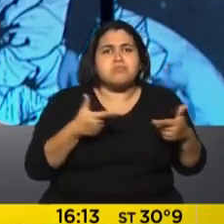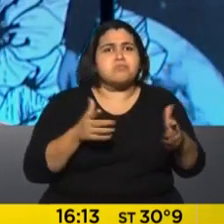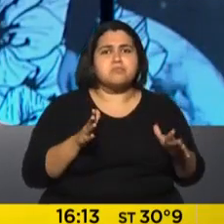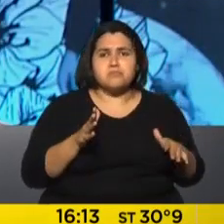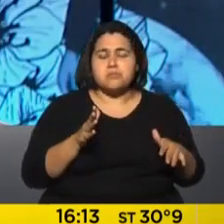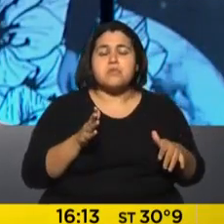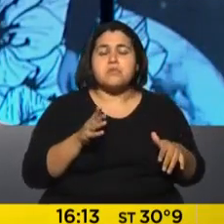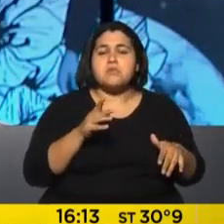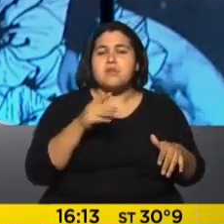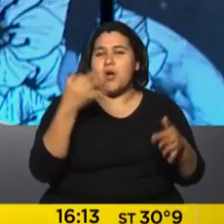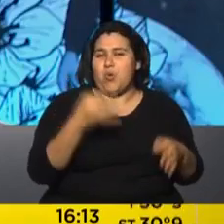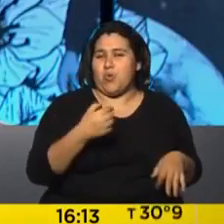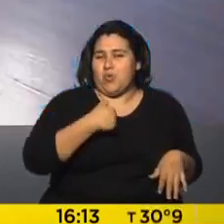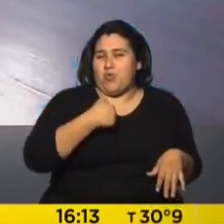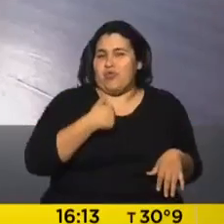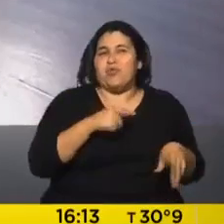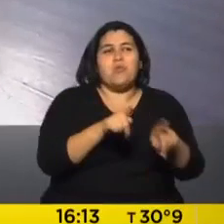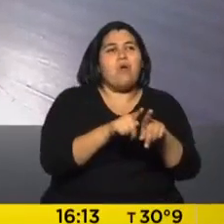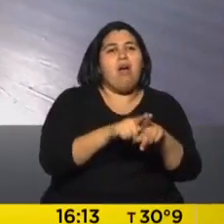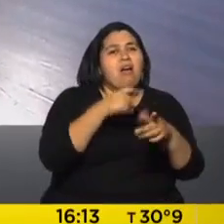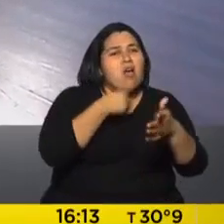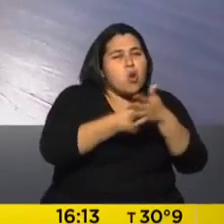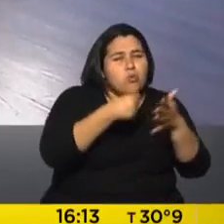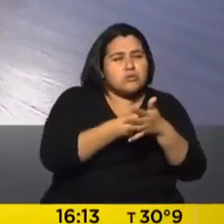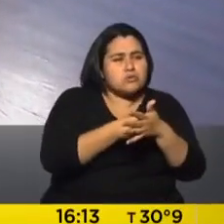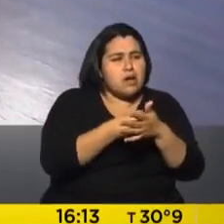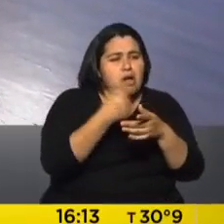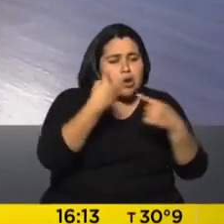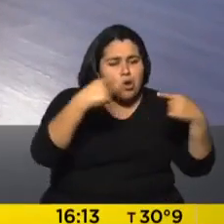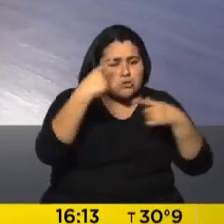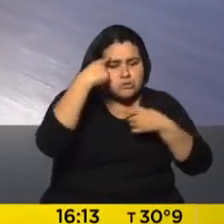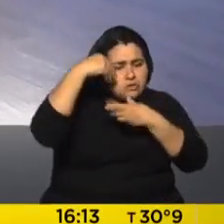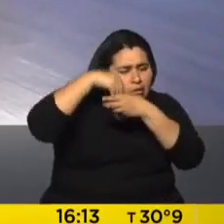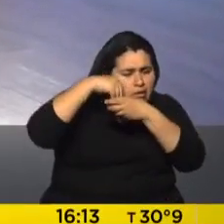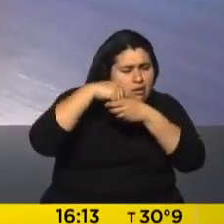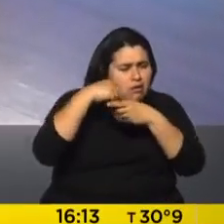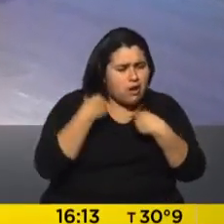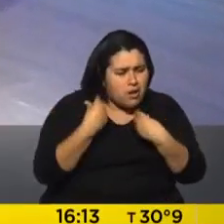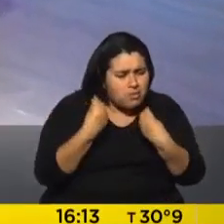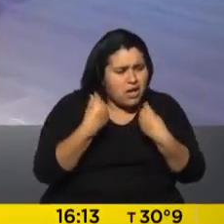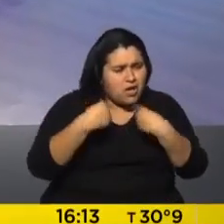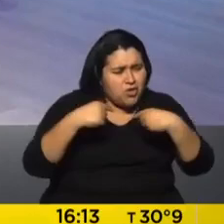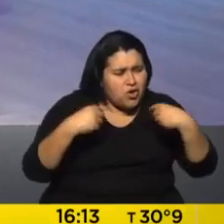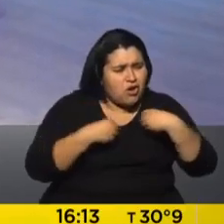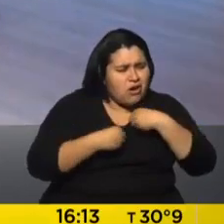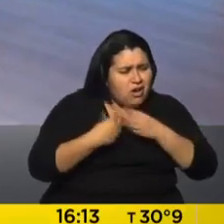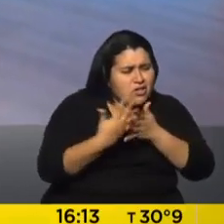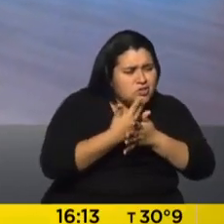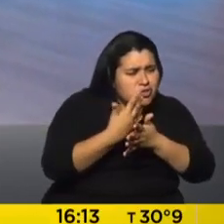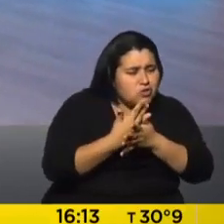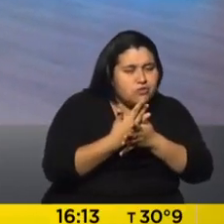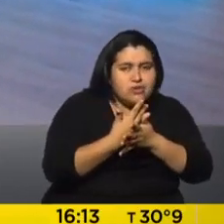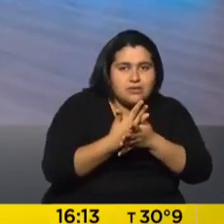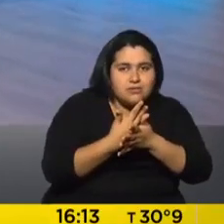caso, ¿no? Decimos, no solo me tocó luchar con esos fantasmas personales a nivel mujer, a sentirse nada como mujer,